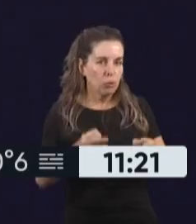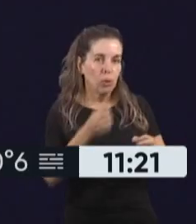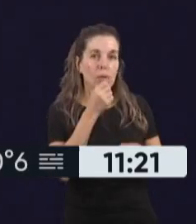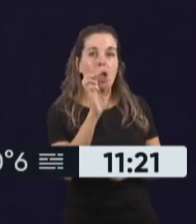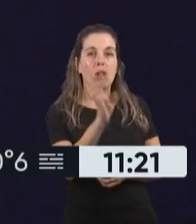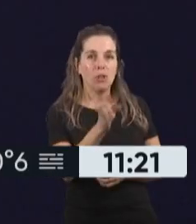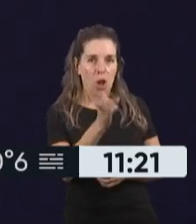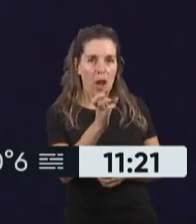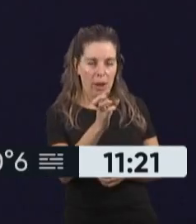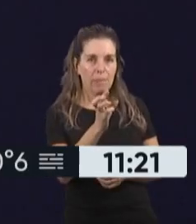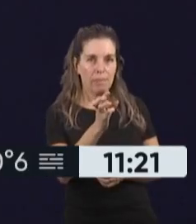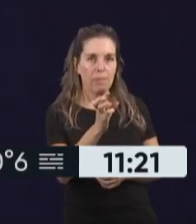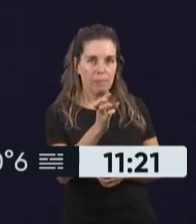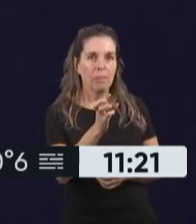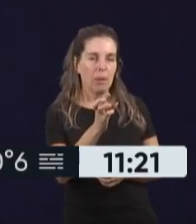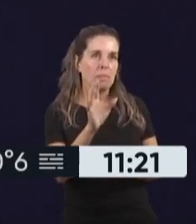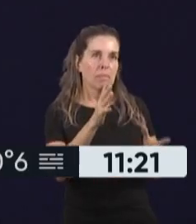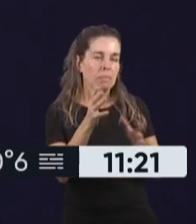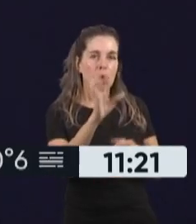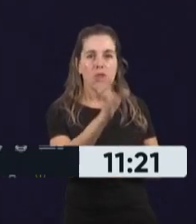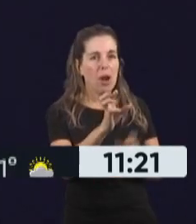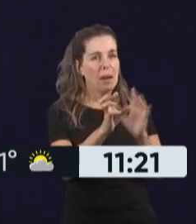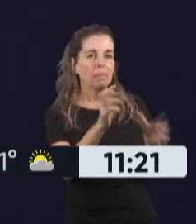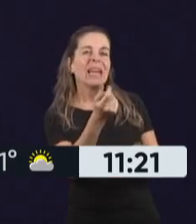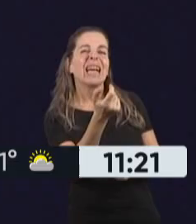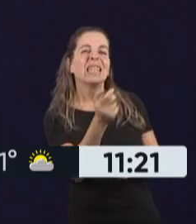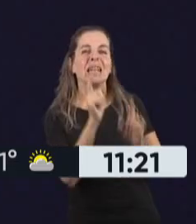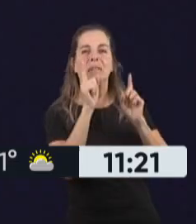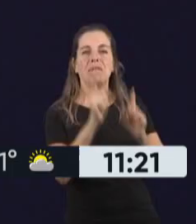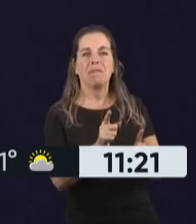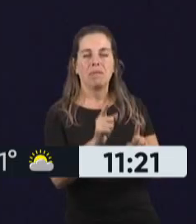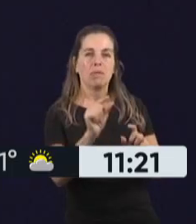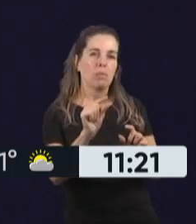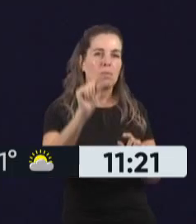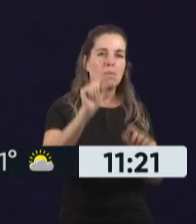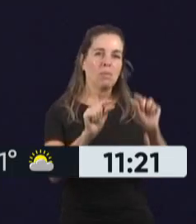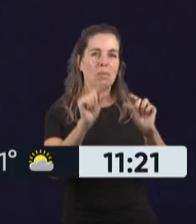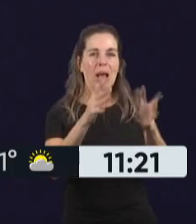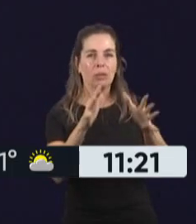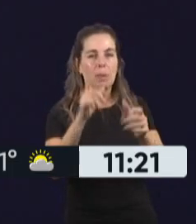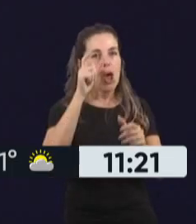dólar efectivamente prácticamente no se ha movido en esta administración, o se movió un 10%.